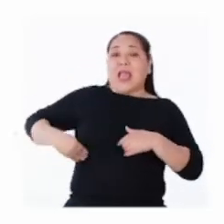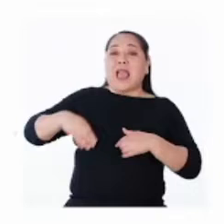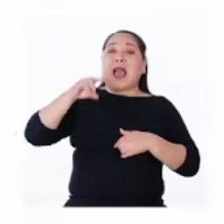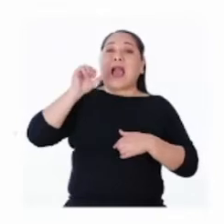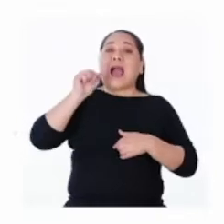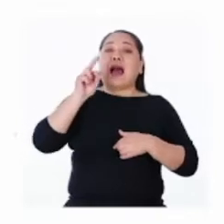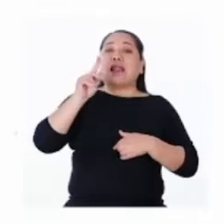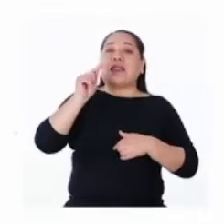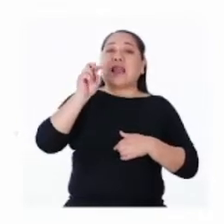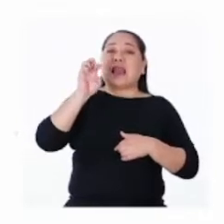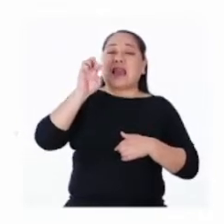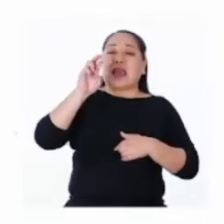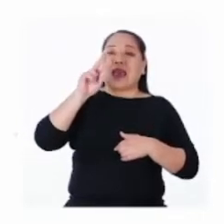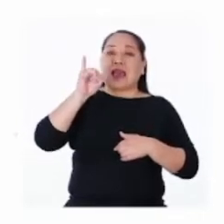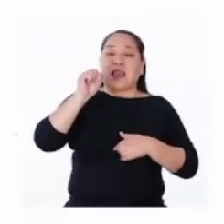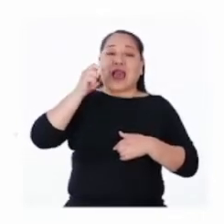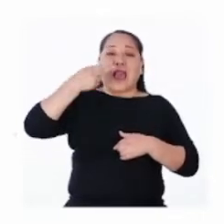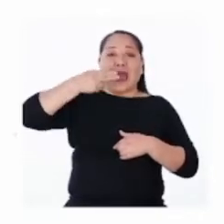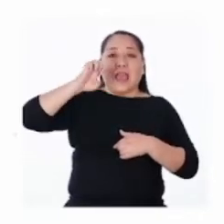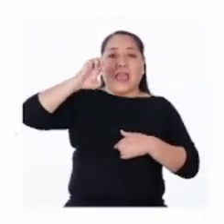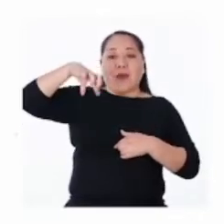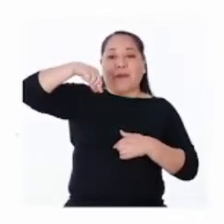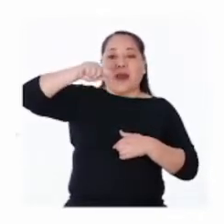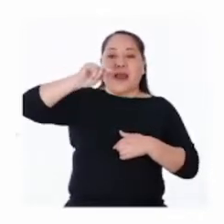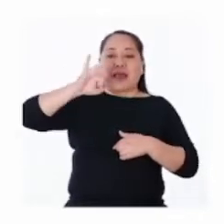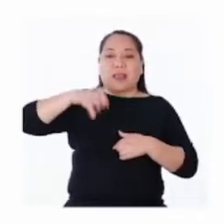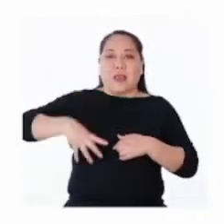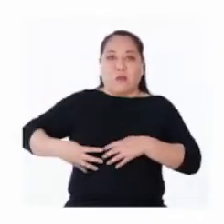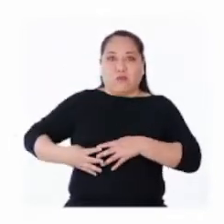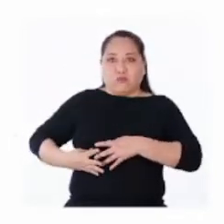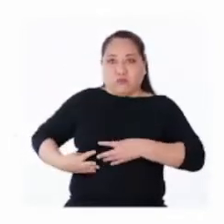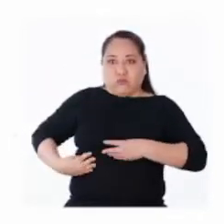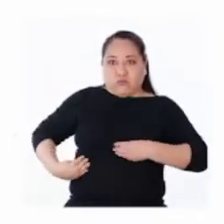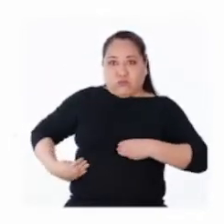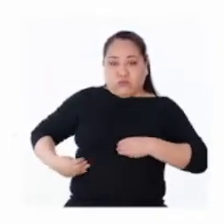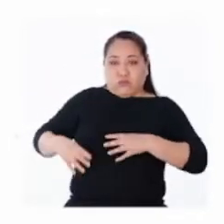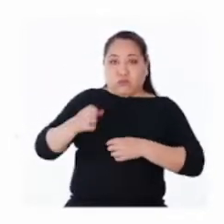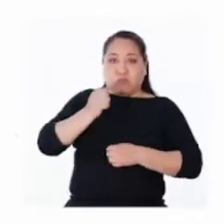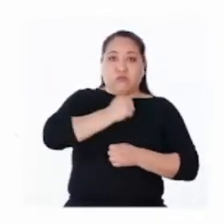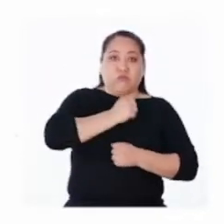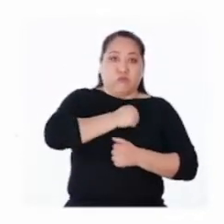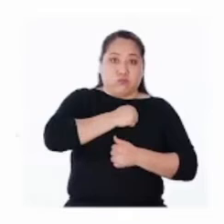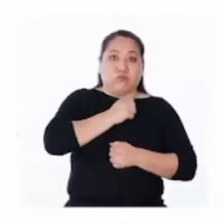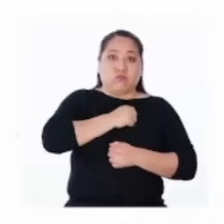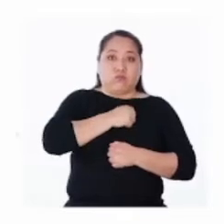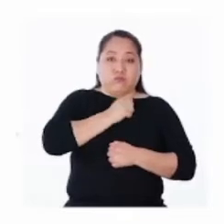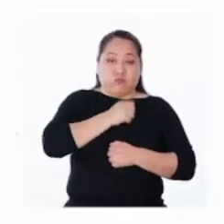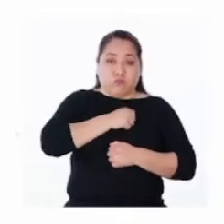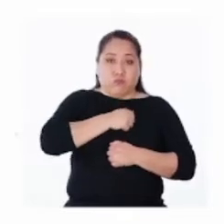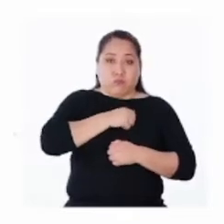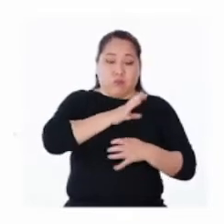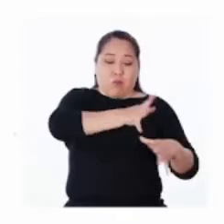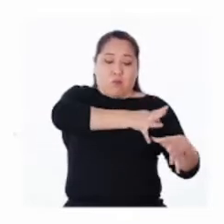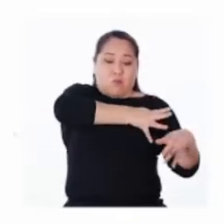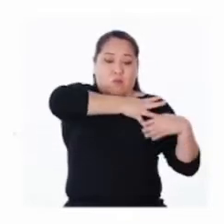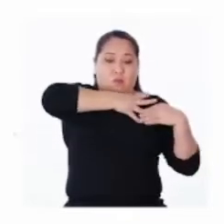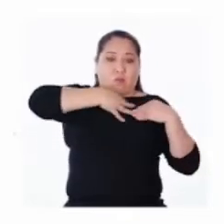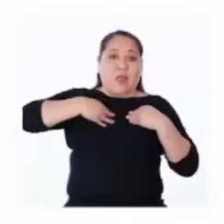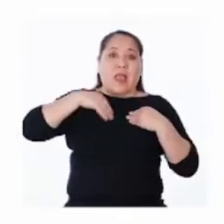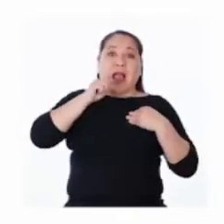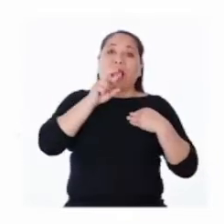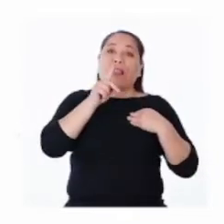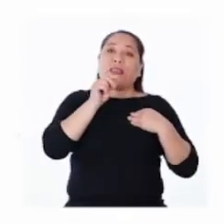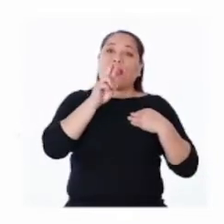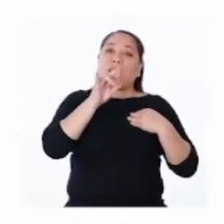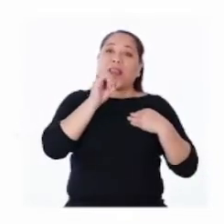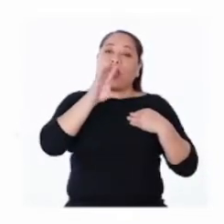arteria hepática. Los músculos fuertes y continuamente activos del propio corazón reciben sangre a